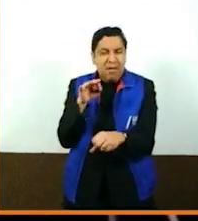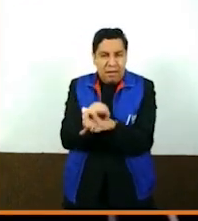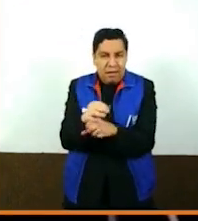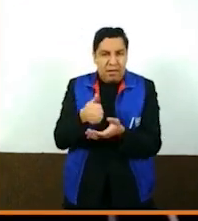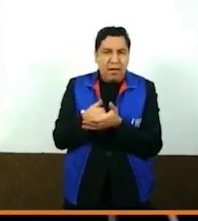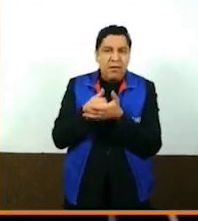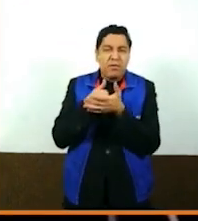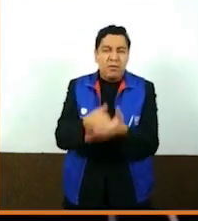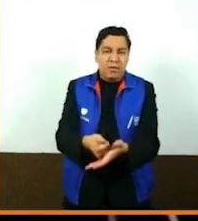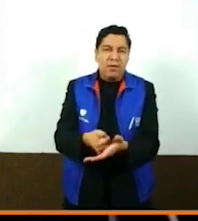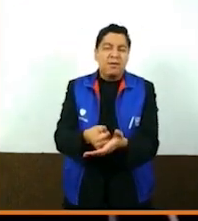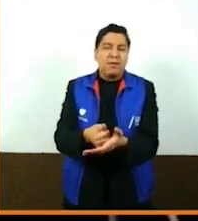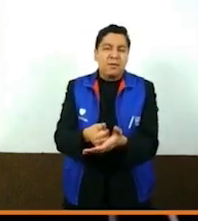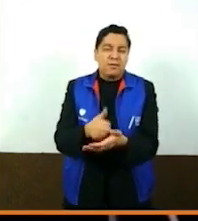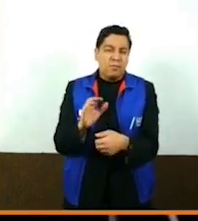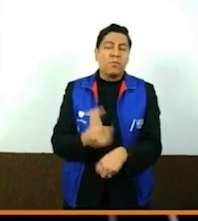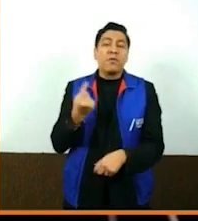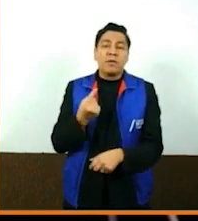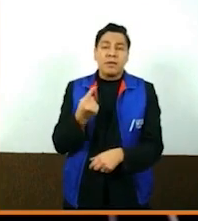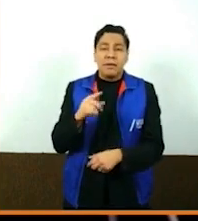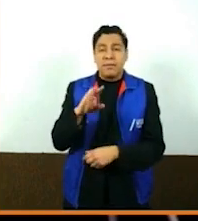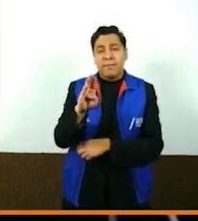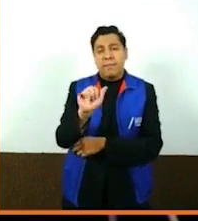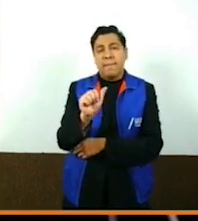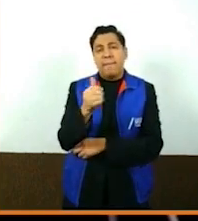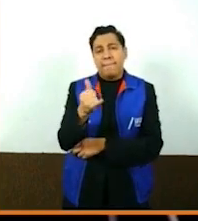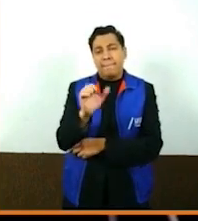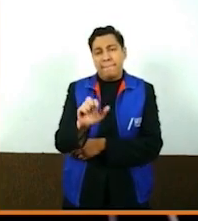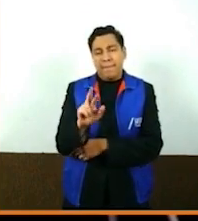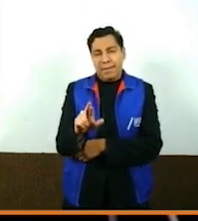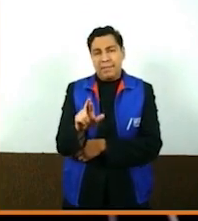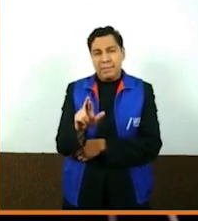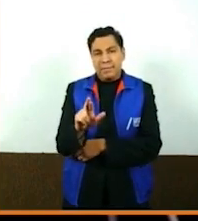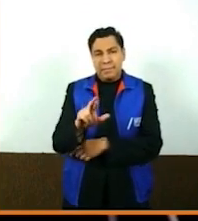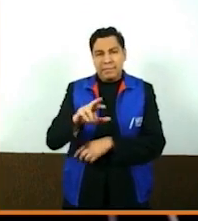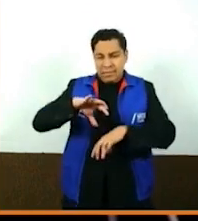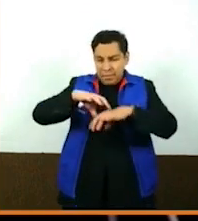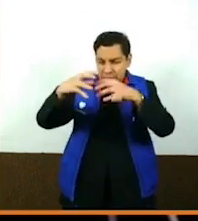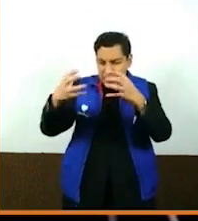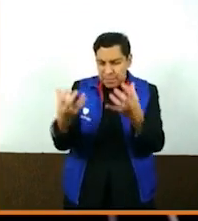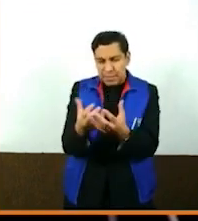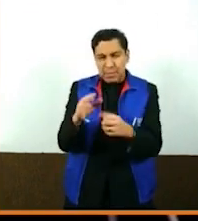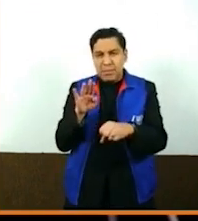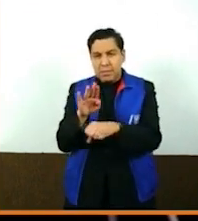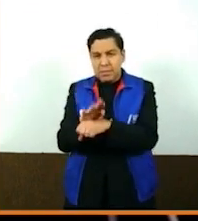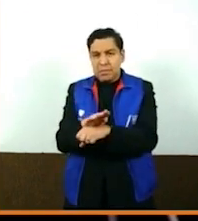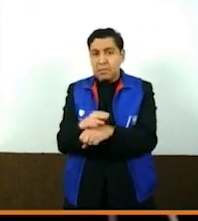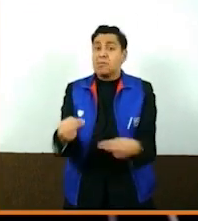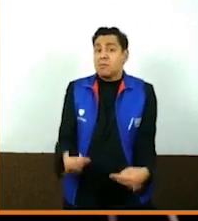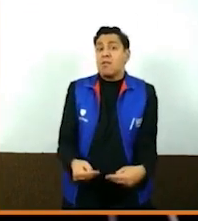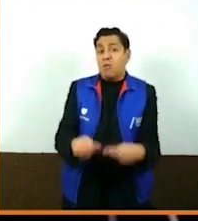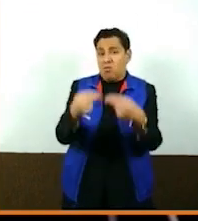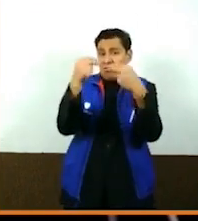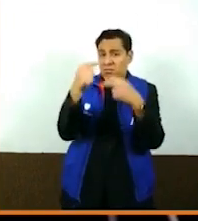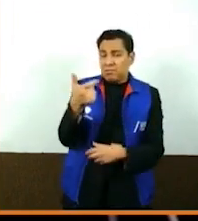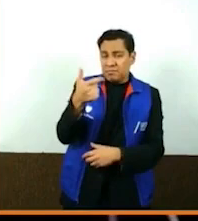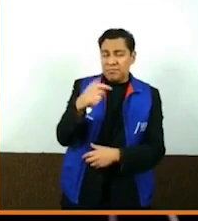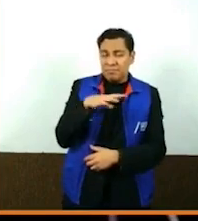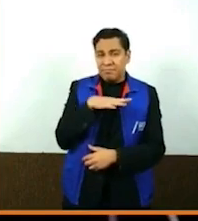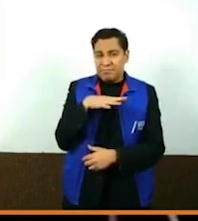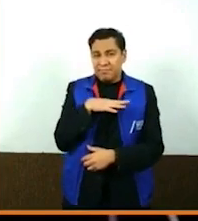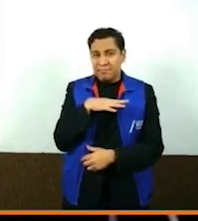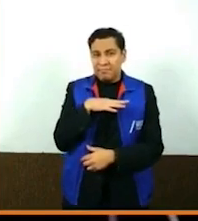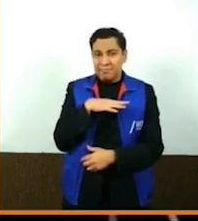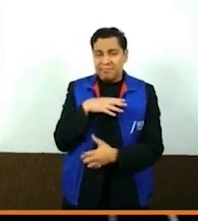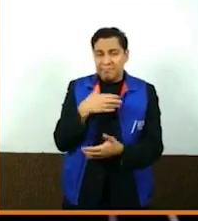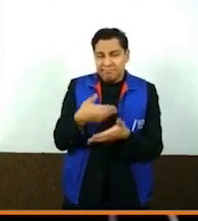qué? Porque la verdad es que en Bayer la sustentabilidad nos da negocio. Y esa es la gran innovación que hoy por